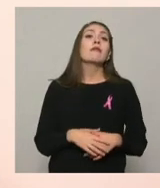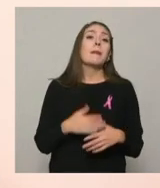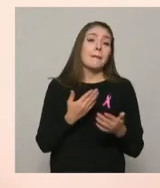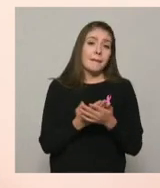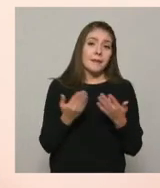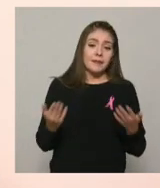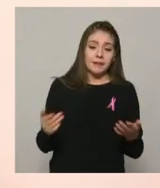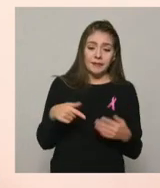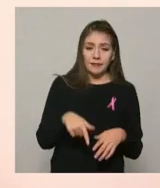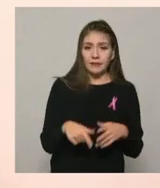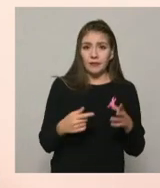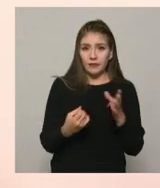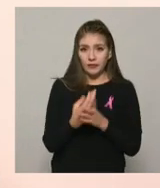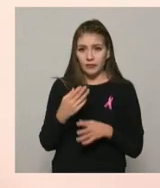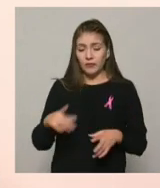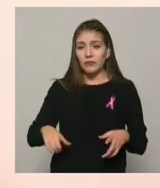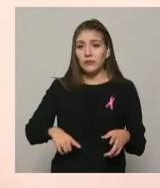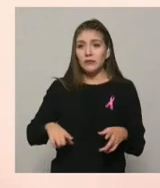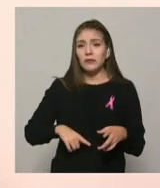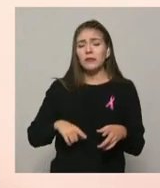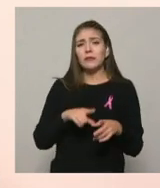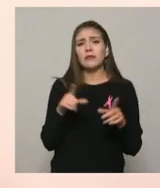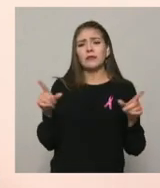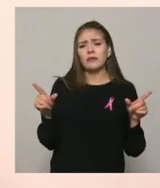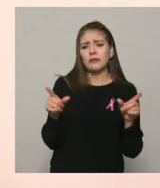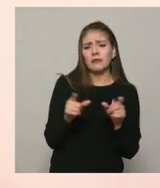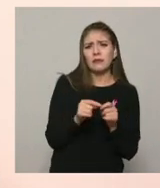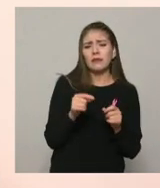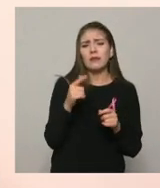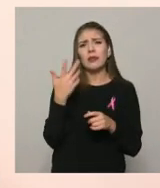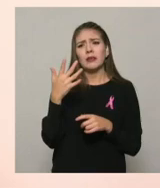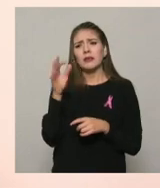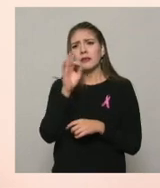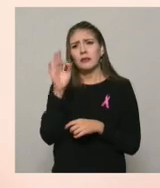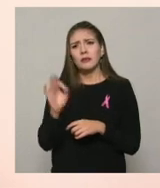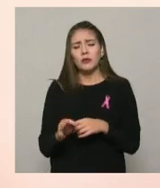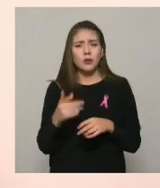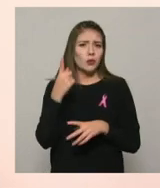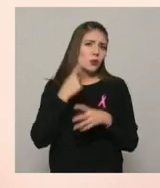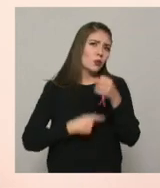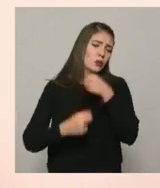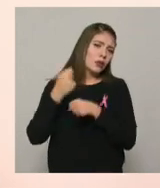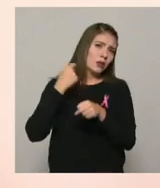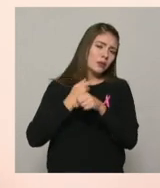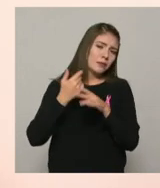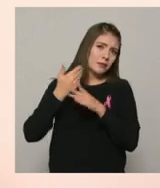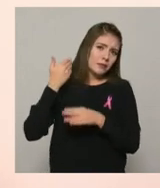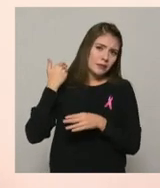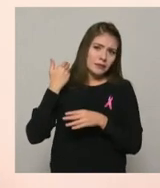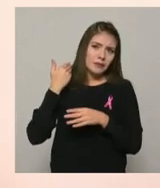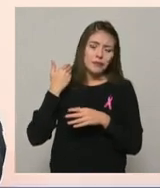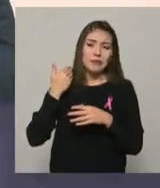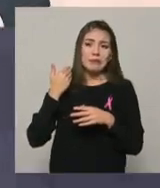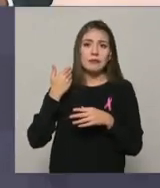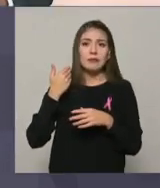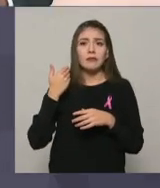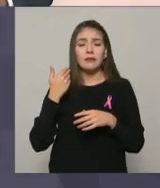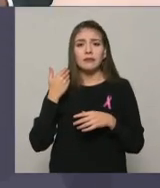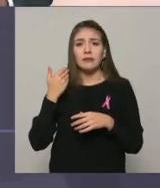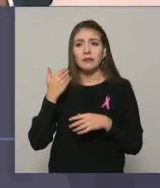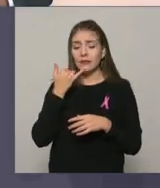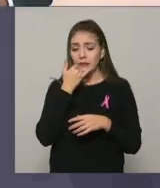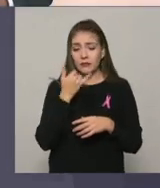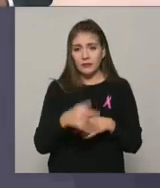gobierno, hubo una reducción de casi el 5% del presupuesto del año pasado, de este año, pero